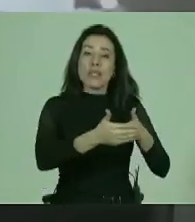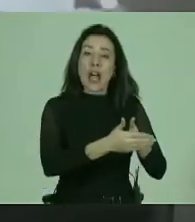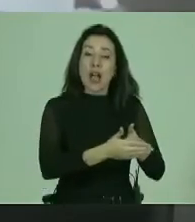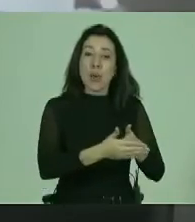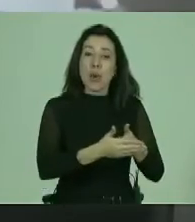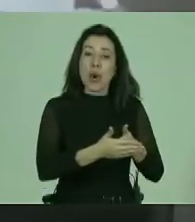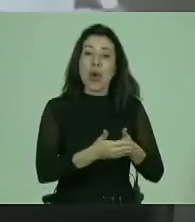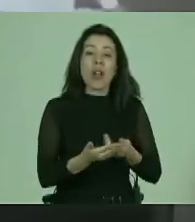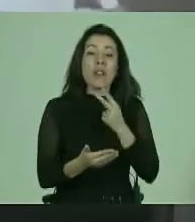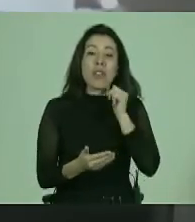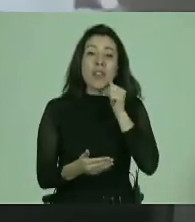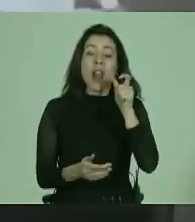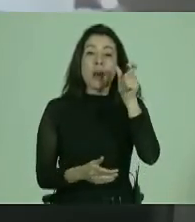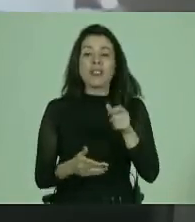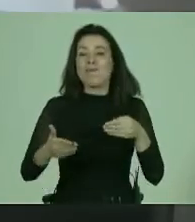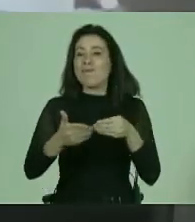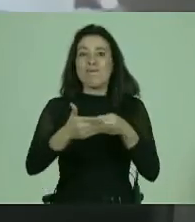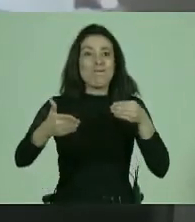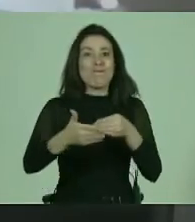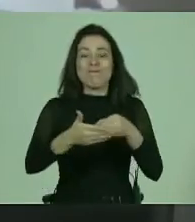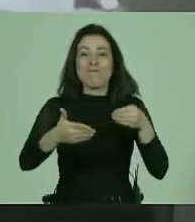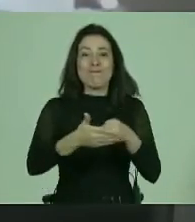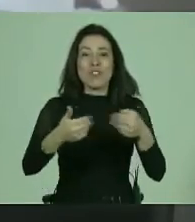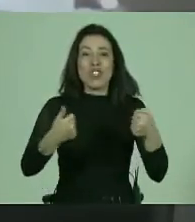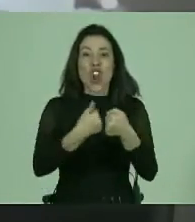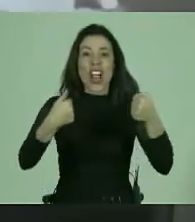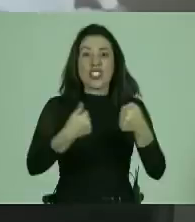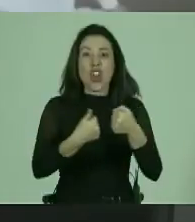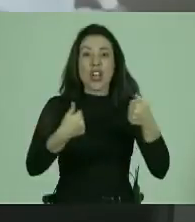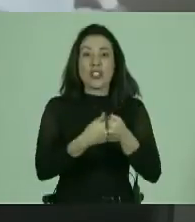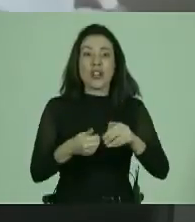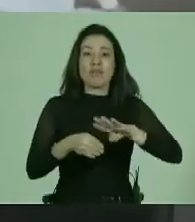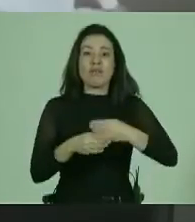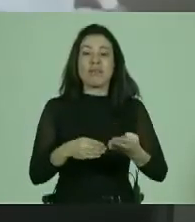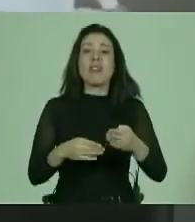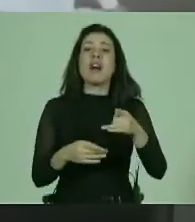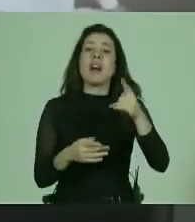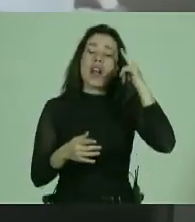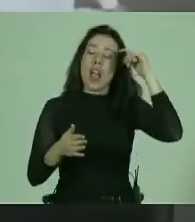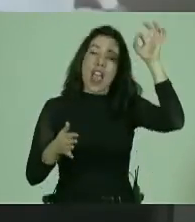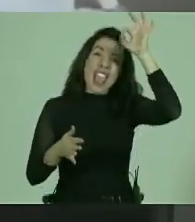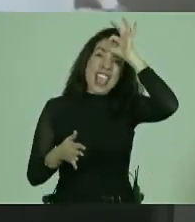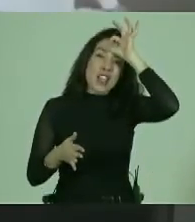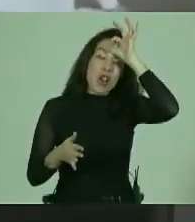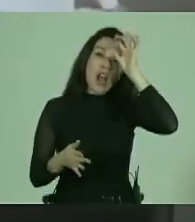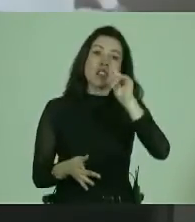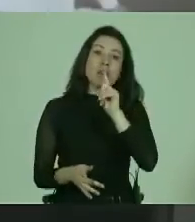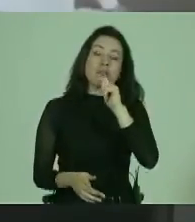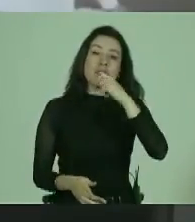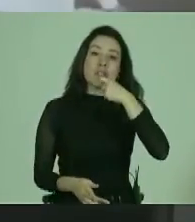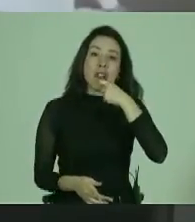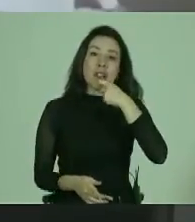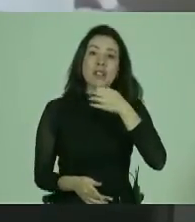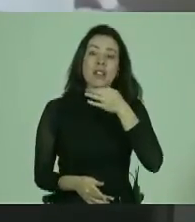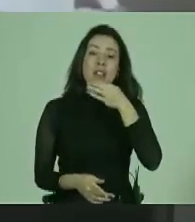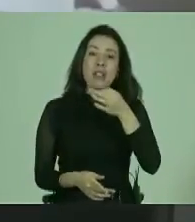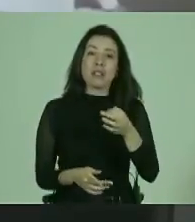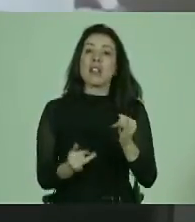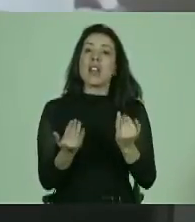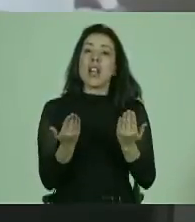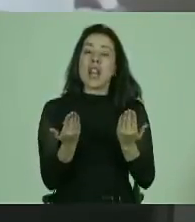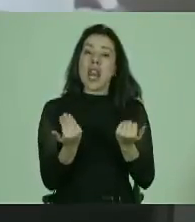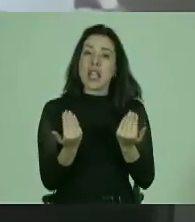en la práctica estas personas chocan evitando en consecuencia la ignorancia o el silencio de las manifestaciones y